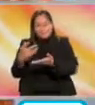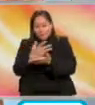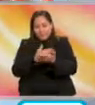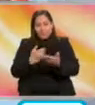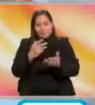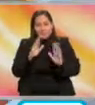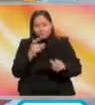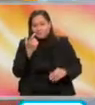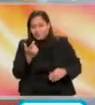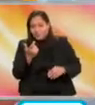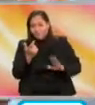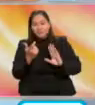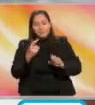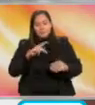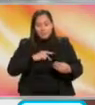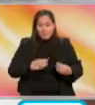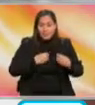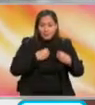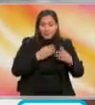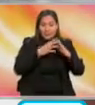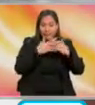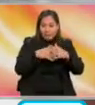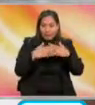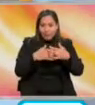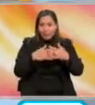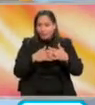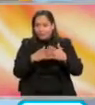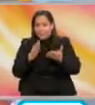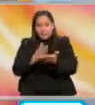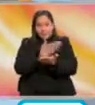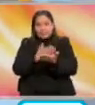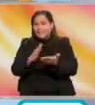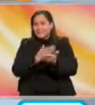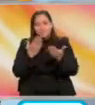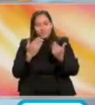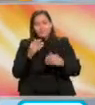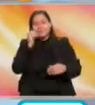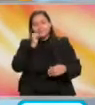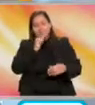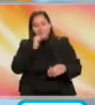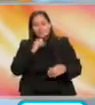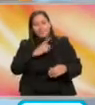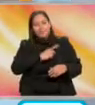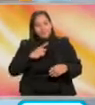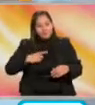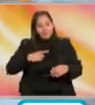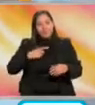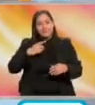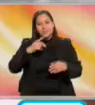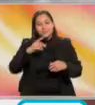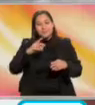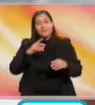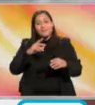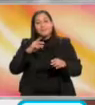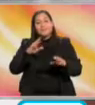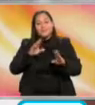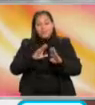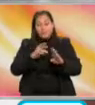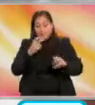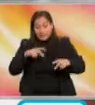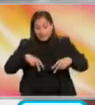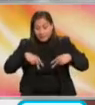tu vida normal, entonces no tienes claro. Debes de llevar esa debilidad